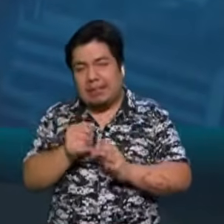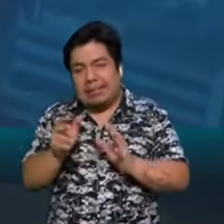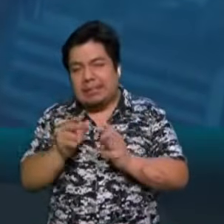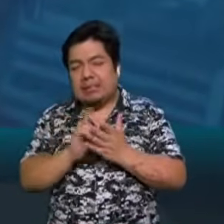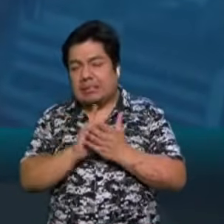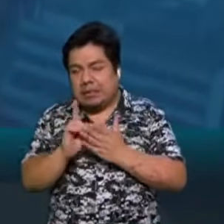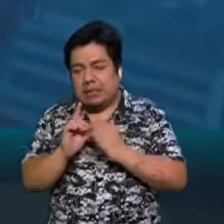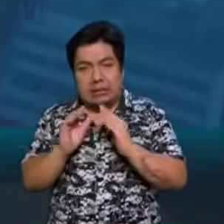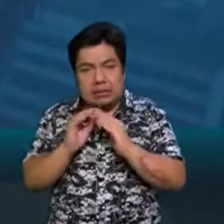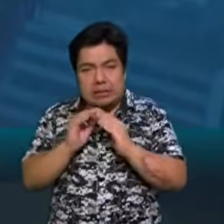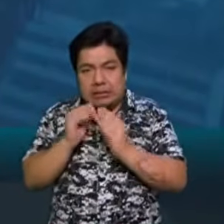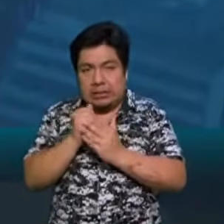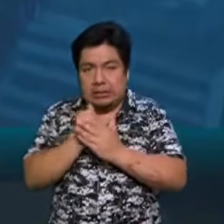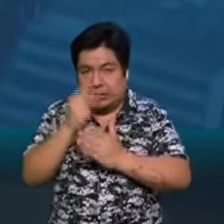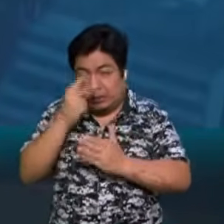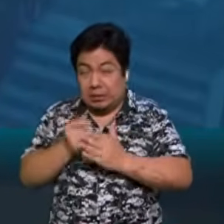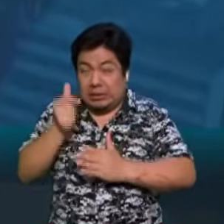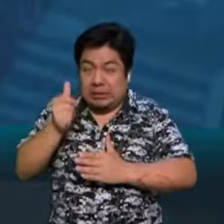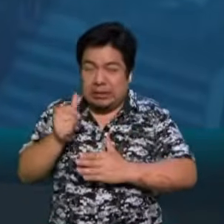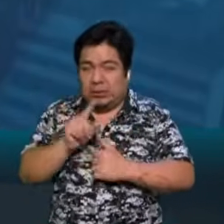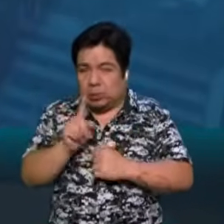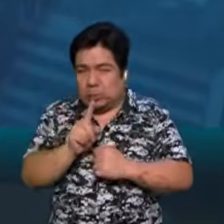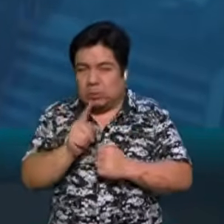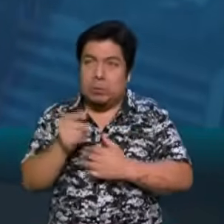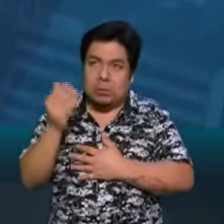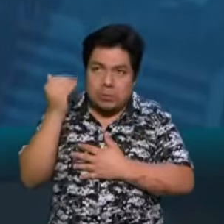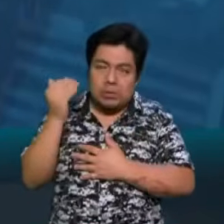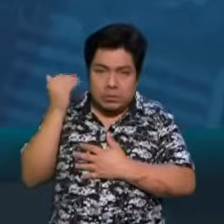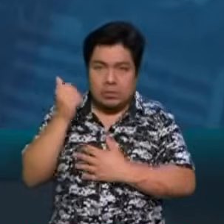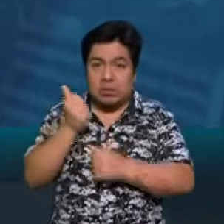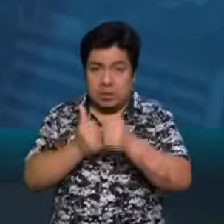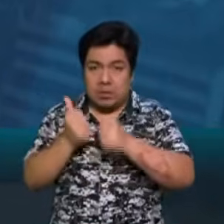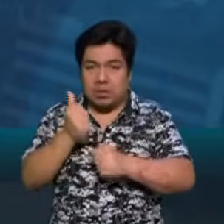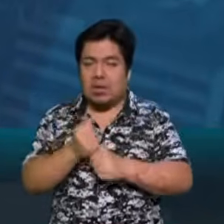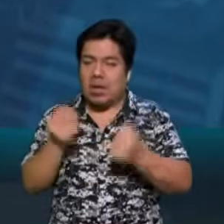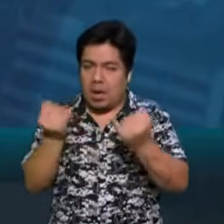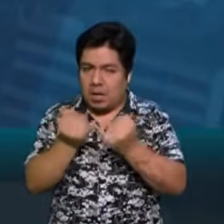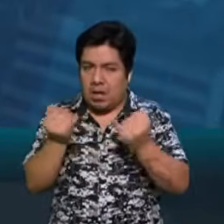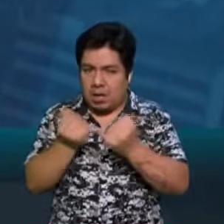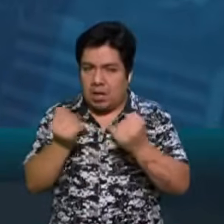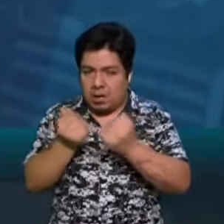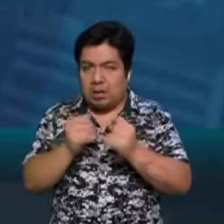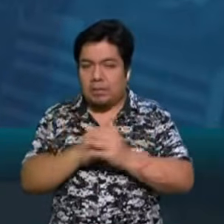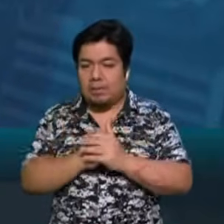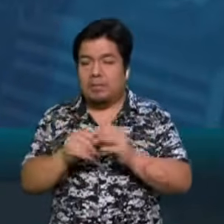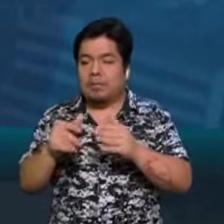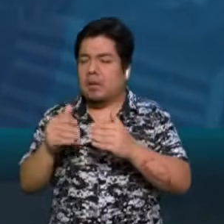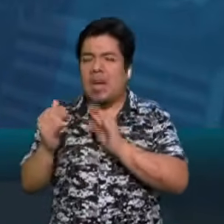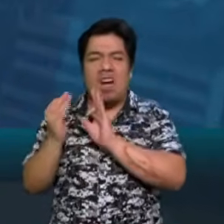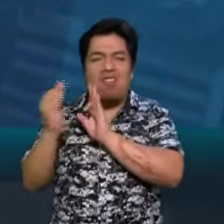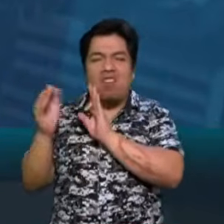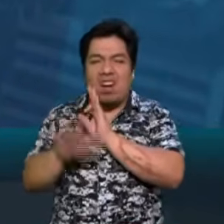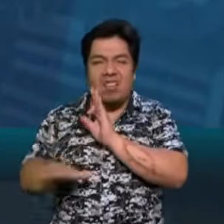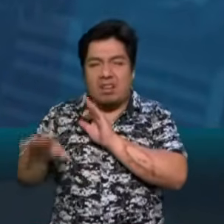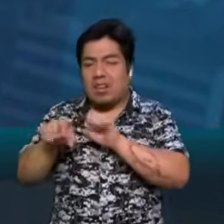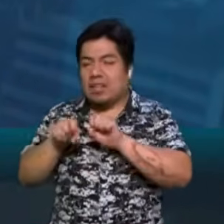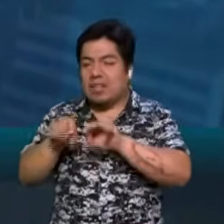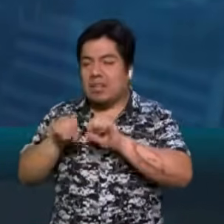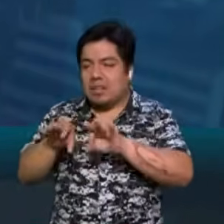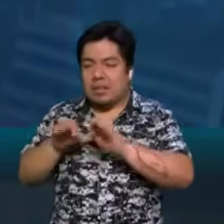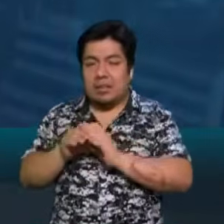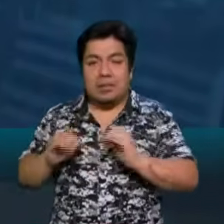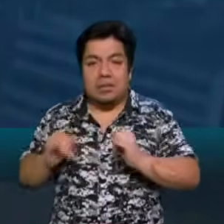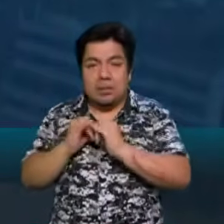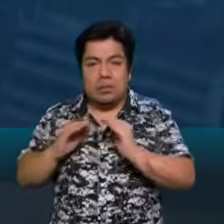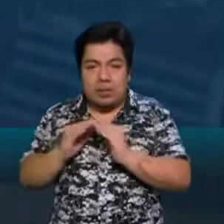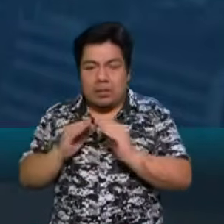derecho a la vivienda en la Ciudad de México. Hay que recordar que hace unos años hubo también una precisamente afuera de las oficinas de la vivienda en la